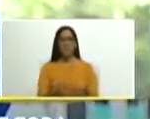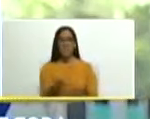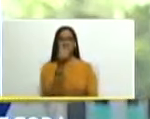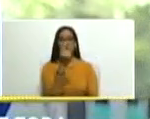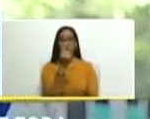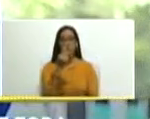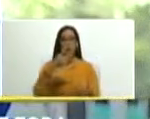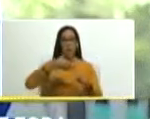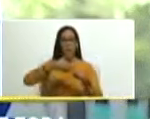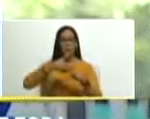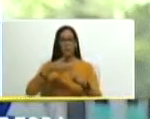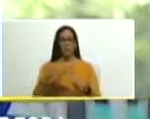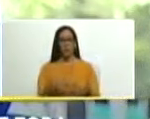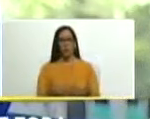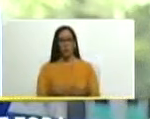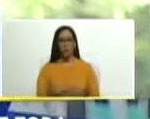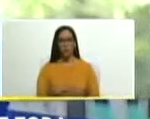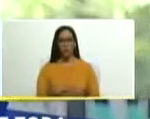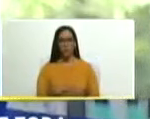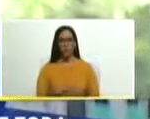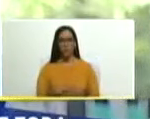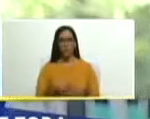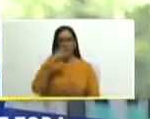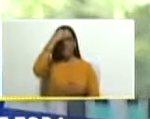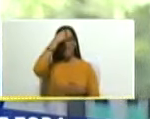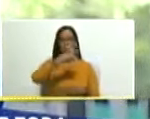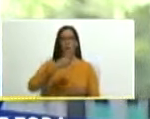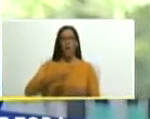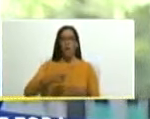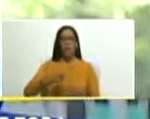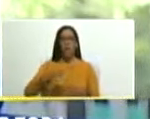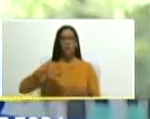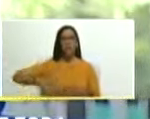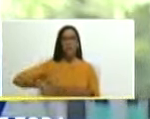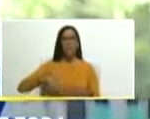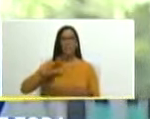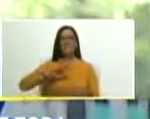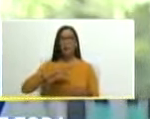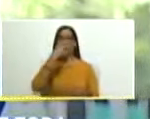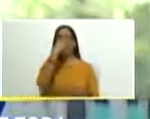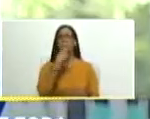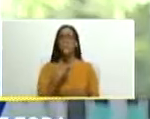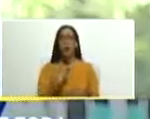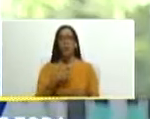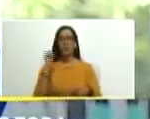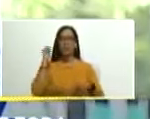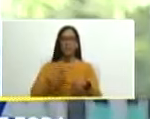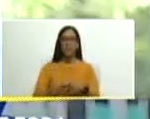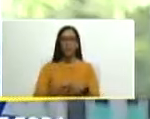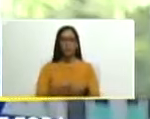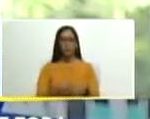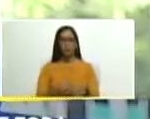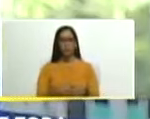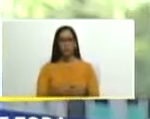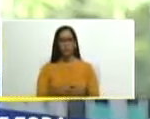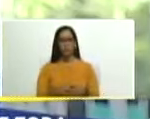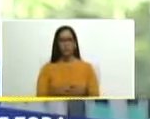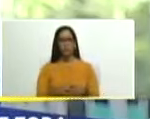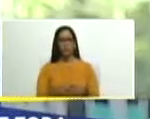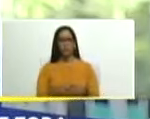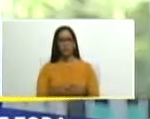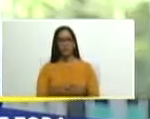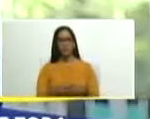de petróleo. Y el pueblo de Guyana está sumido en la miseria, en el abandono, en el